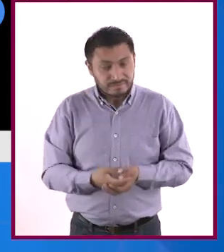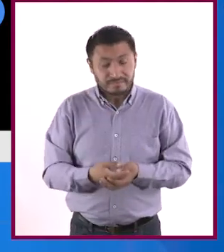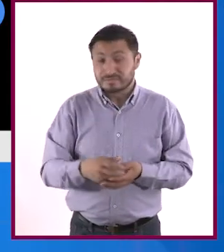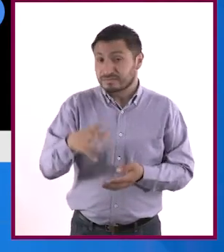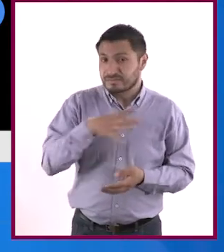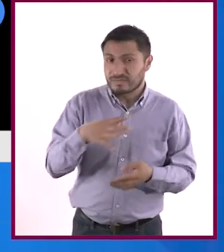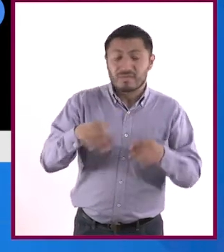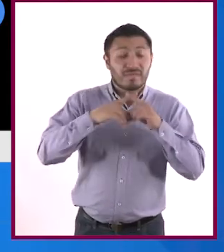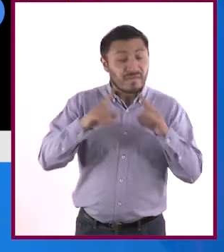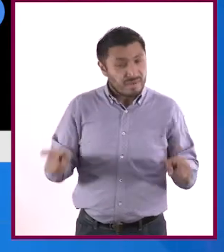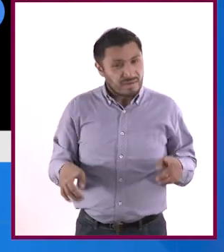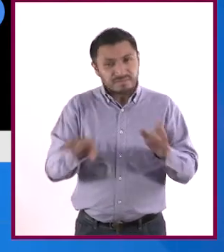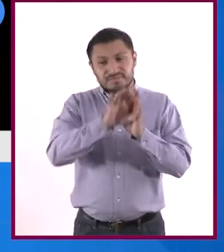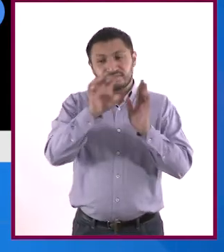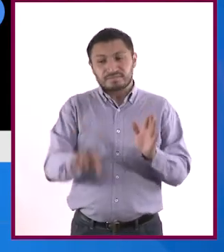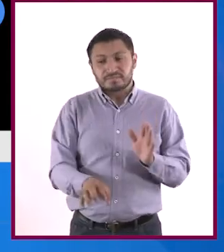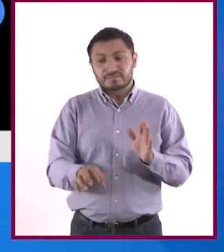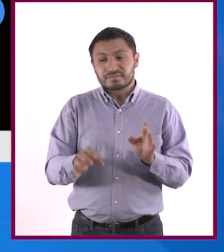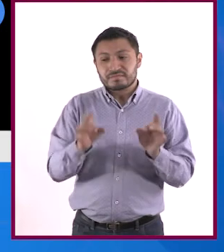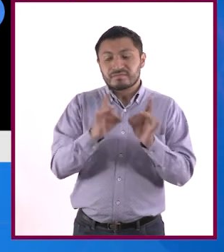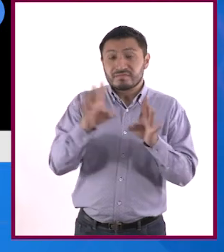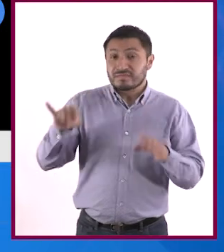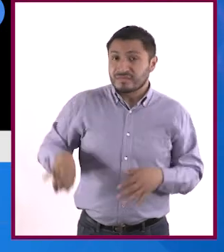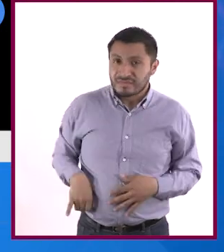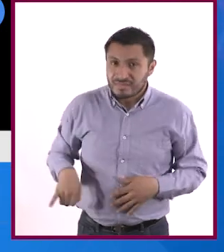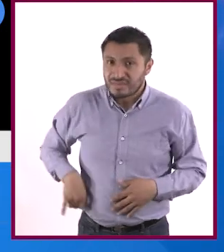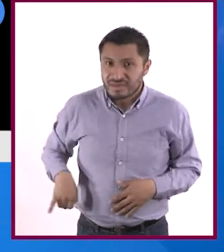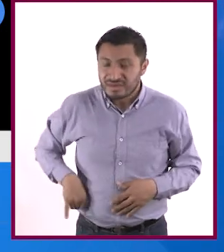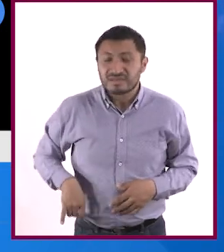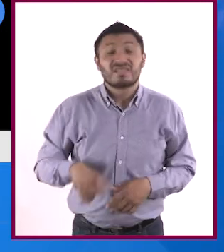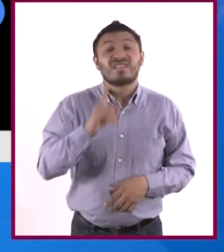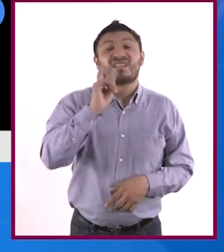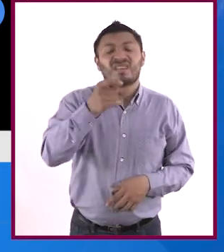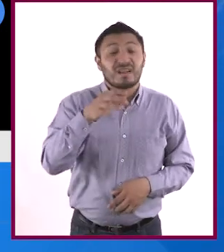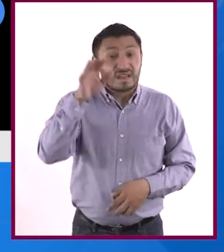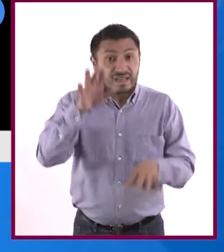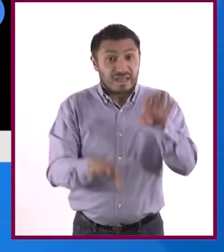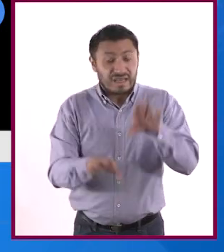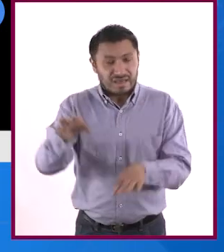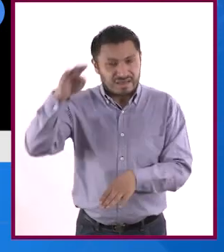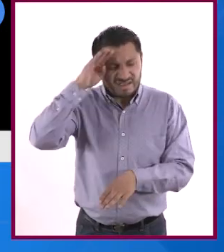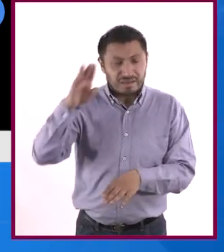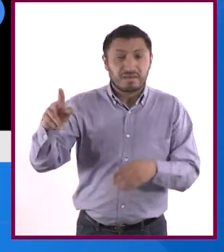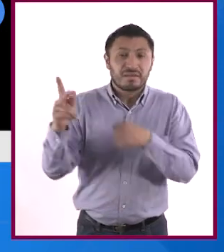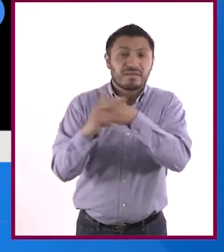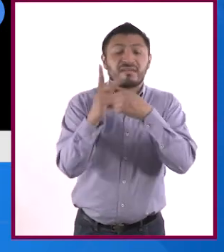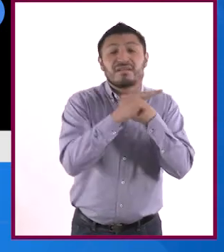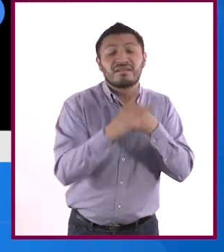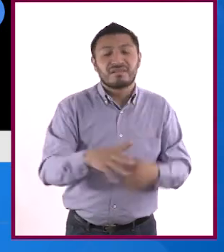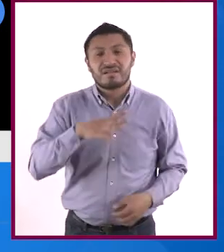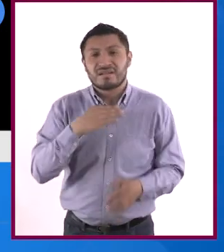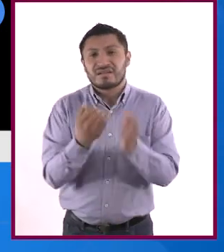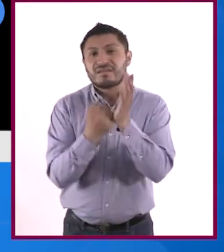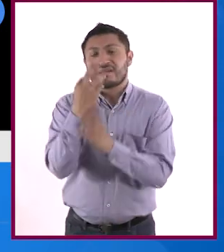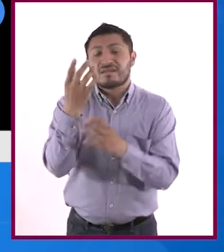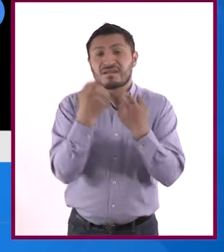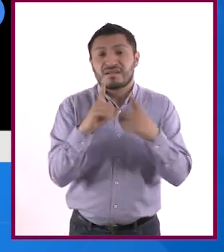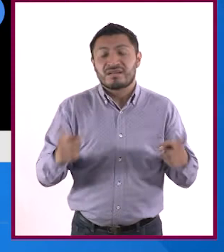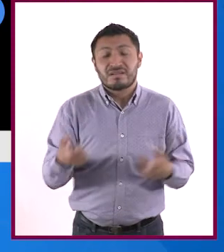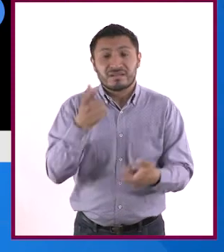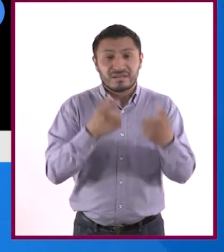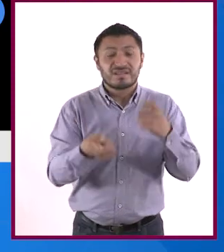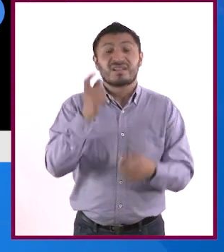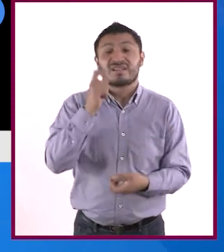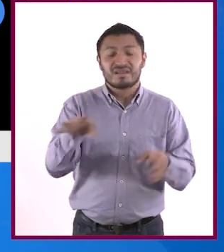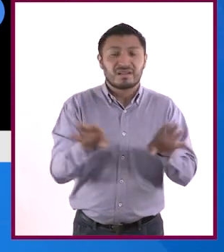una distinción, digamos, y hay una situación interesante. A veces pensamos que los países que tienen un mayor desarrollo económico pudieran